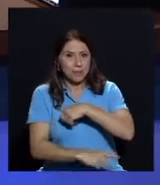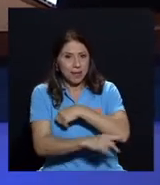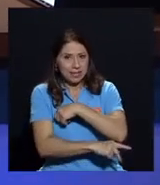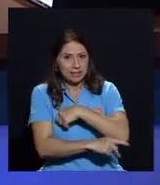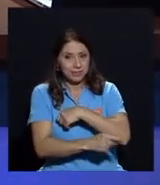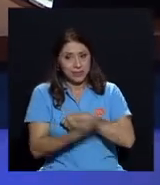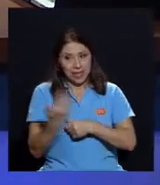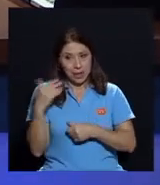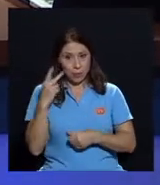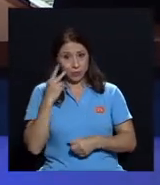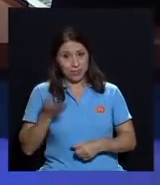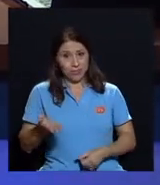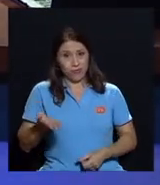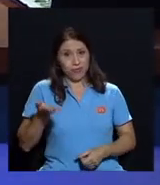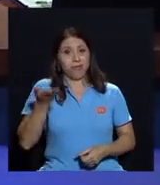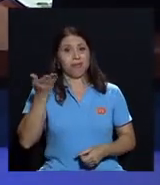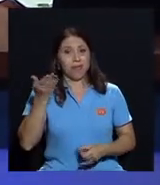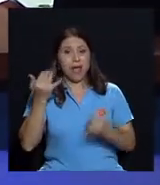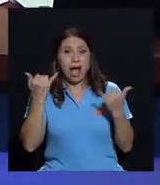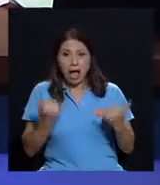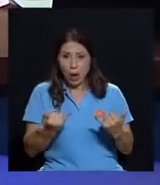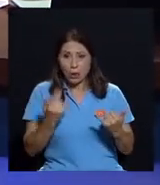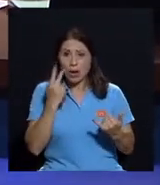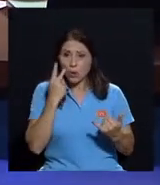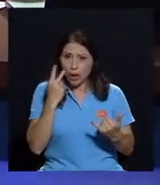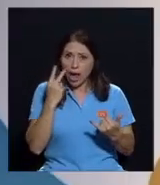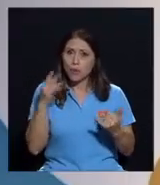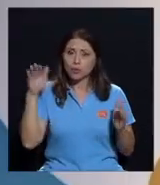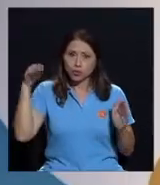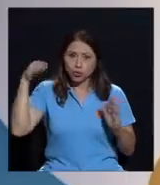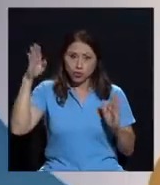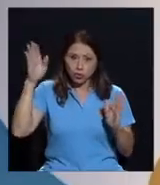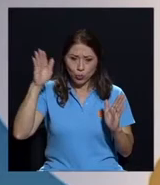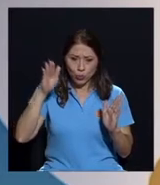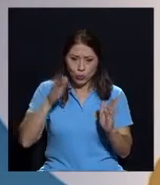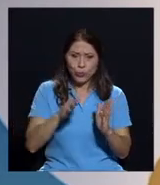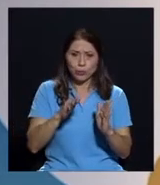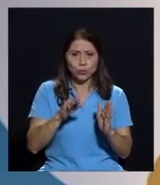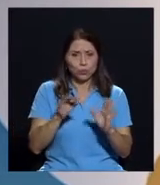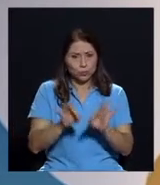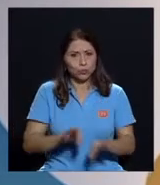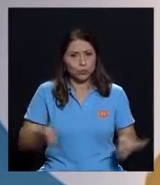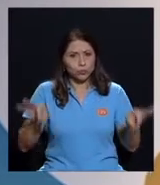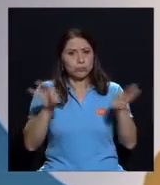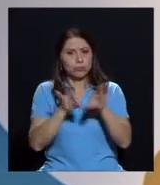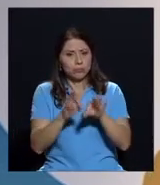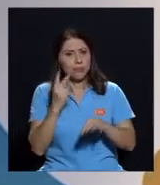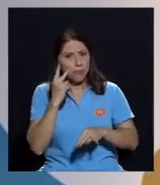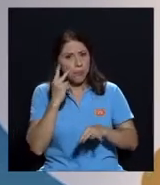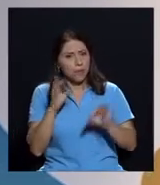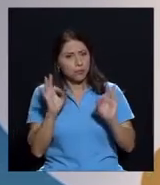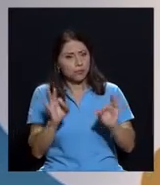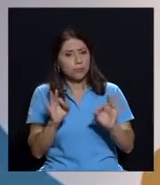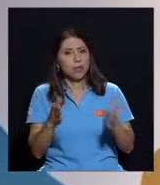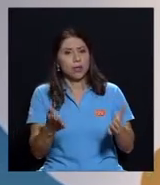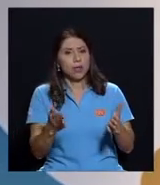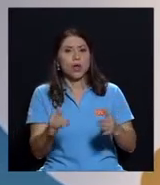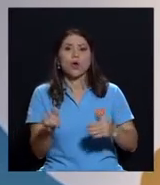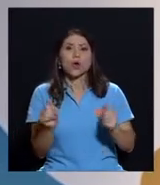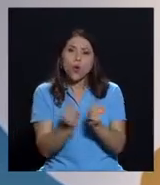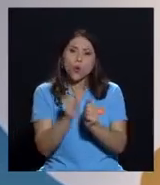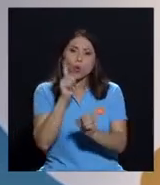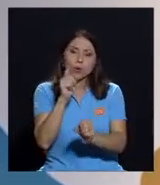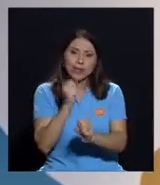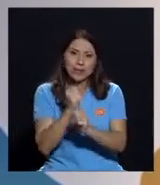al alza la veamos estadísticamente de manera significativa a la baja veamos una reducción estadística a la baja con una intervención